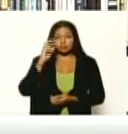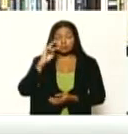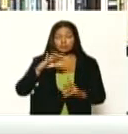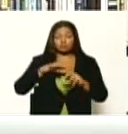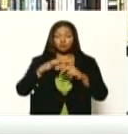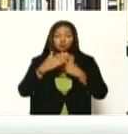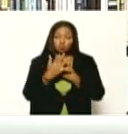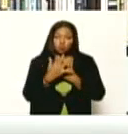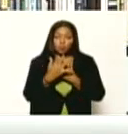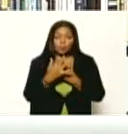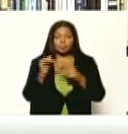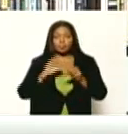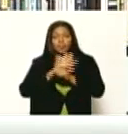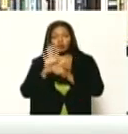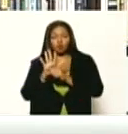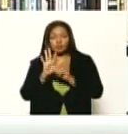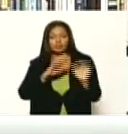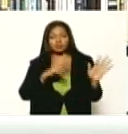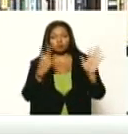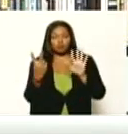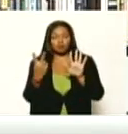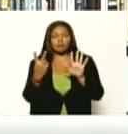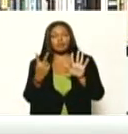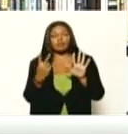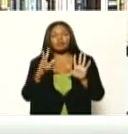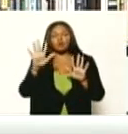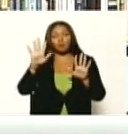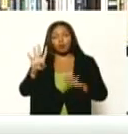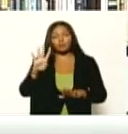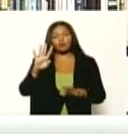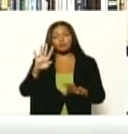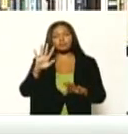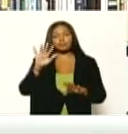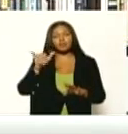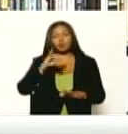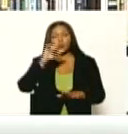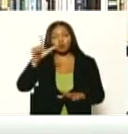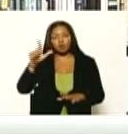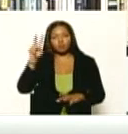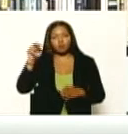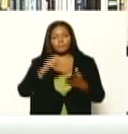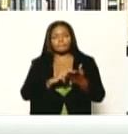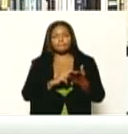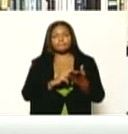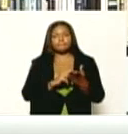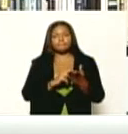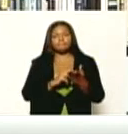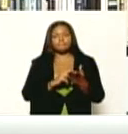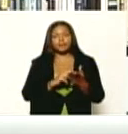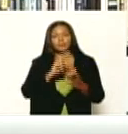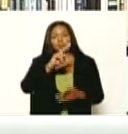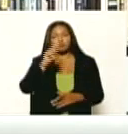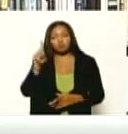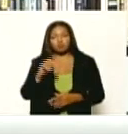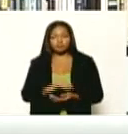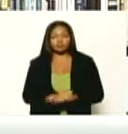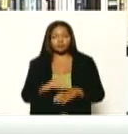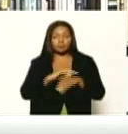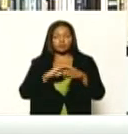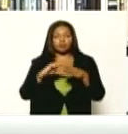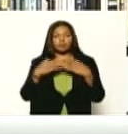del COVID-19 al 4 de julio 2021. Ministerio del Poder Popular para la Salud.